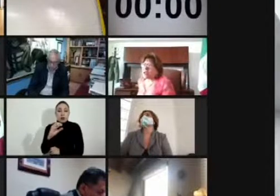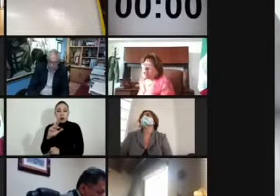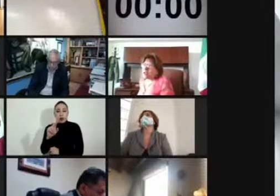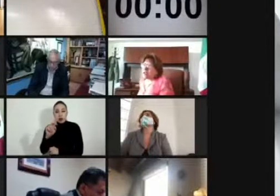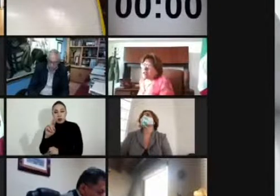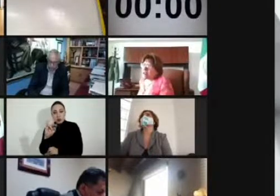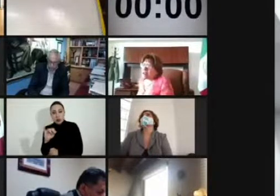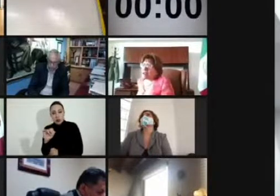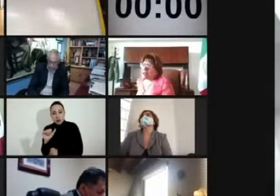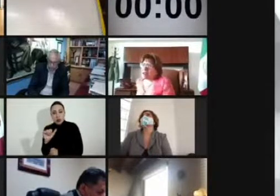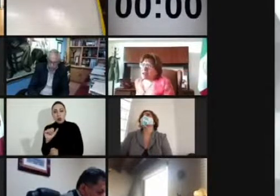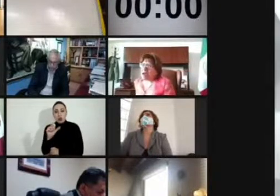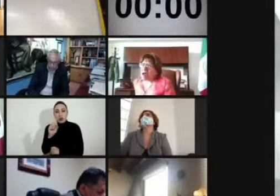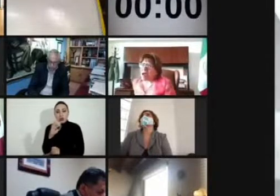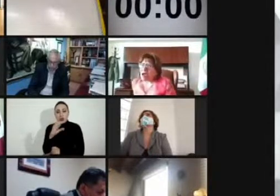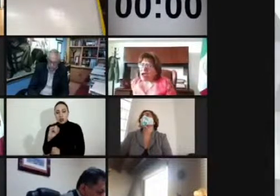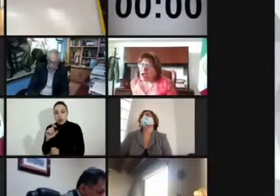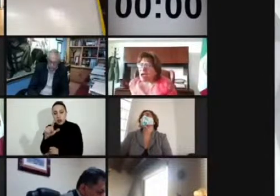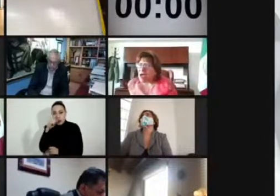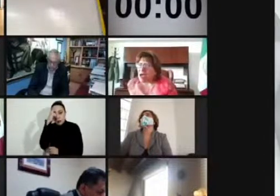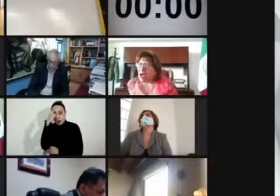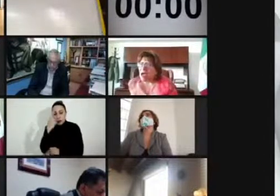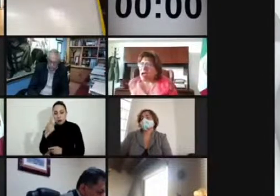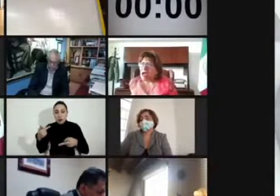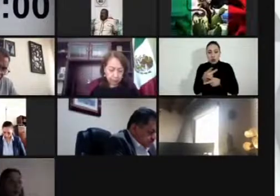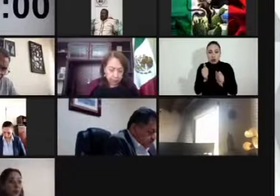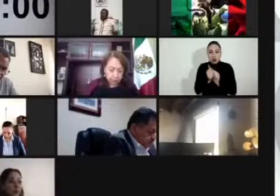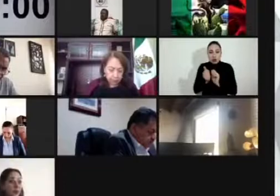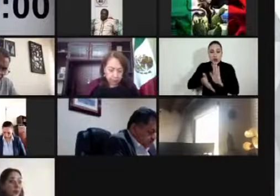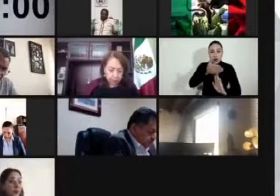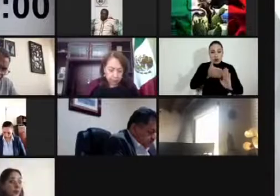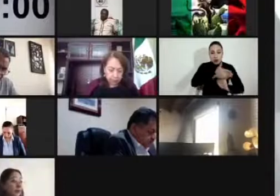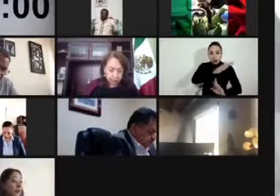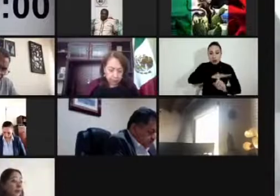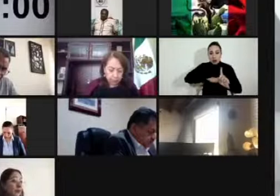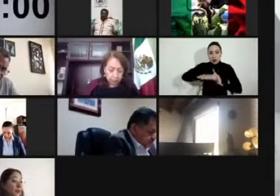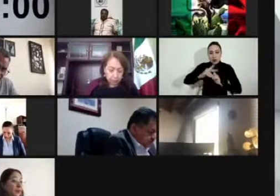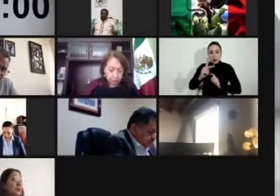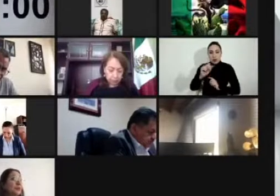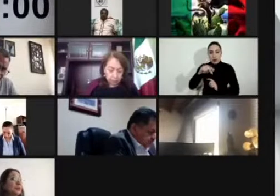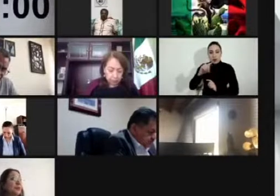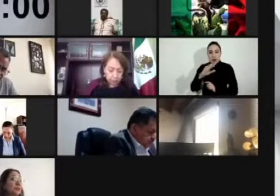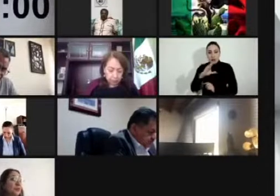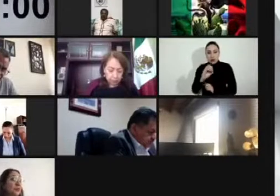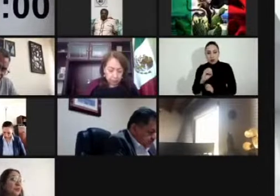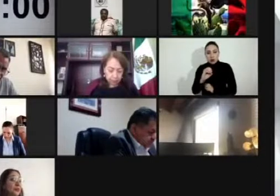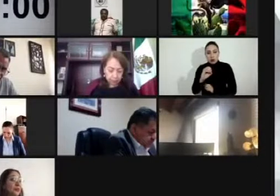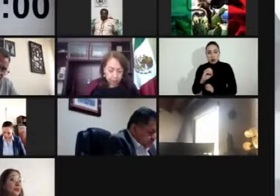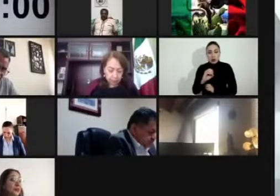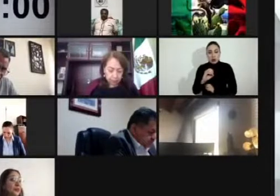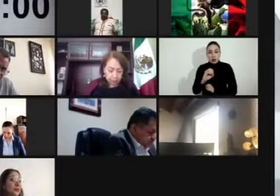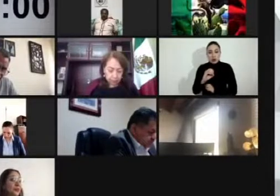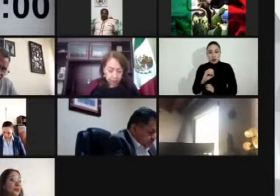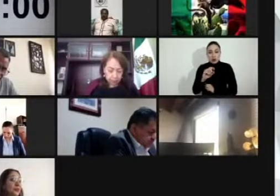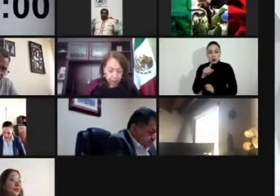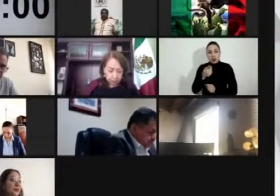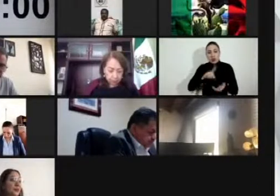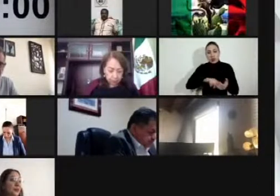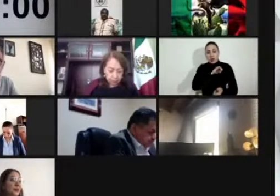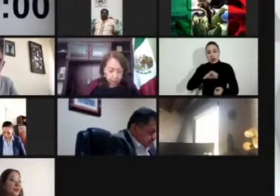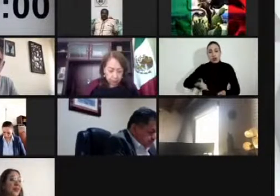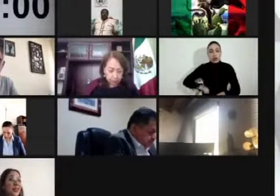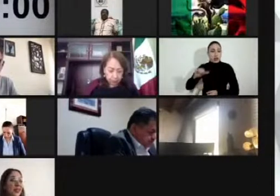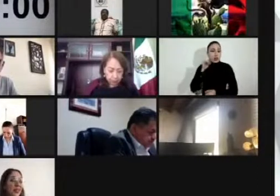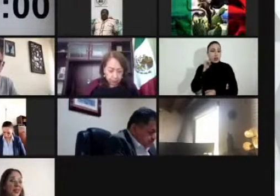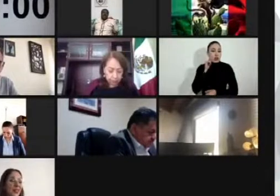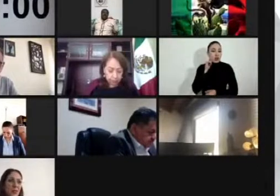administración de la Unidad Habitacional Pantaco en la colonia Hawái, de la demarcación territorial de Azcapotzalco, cada vez que se ha podido